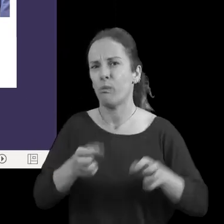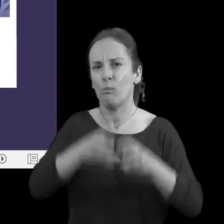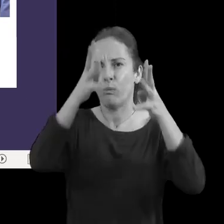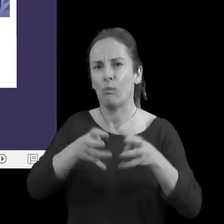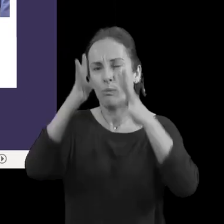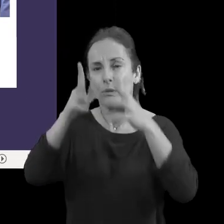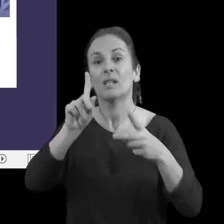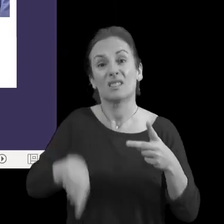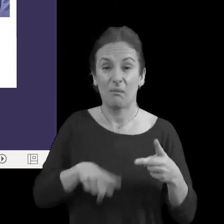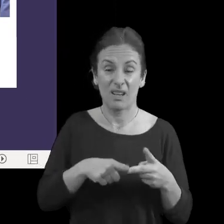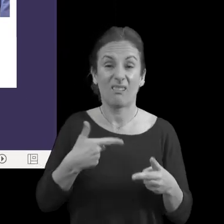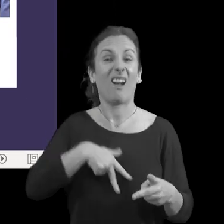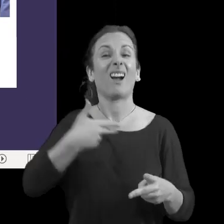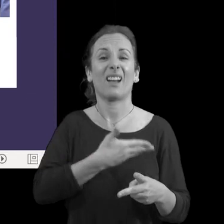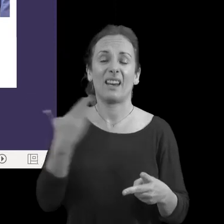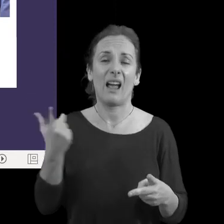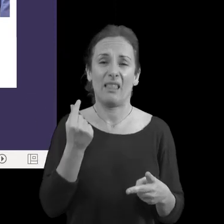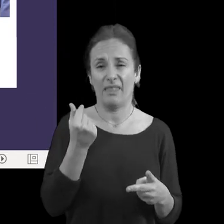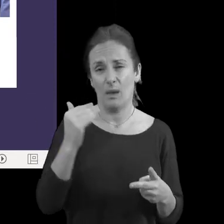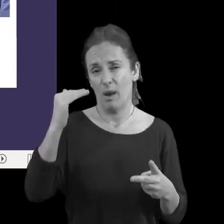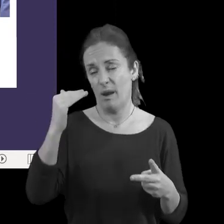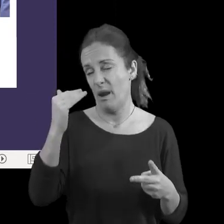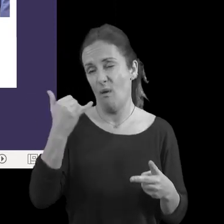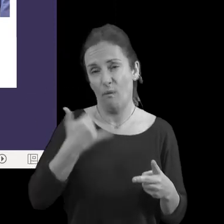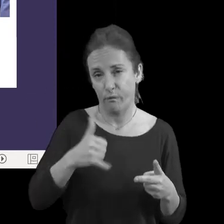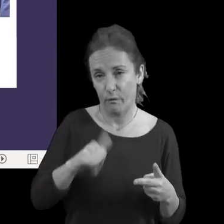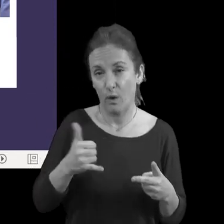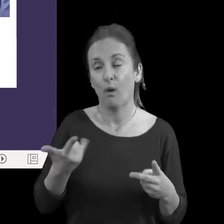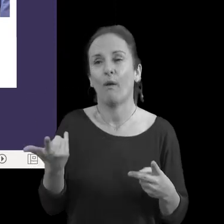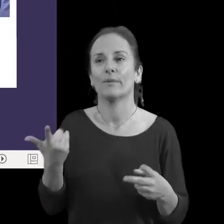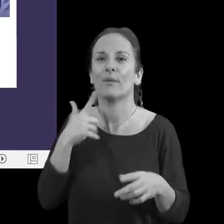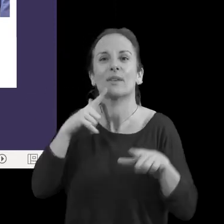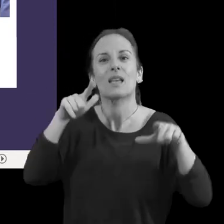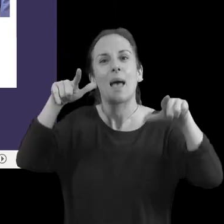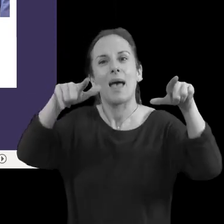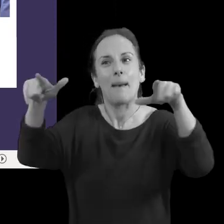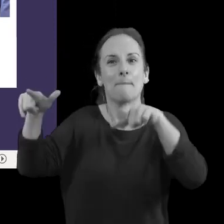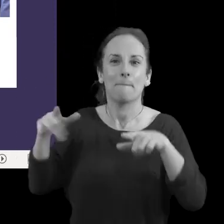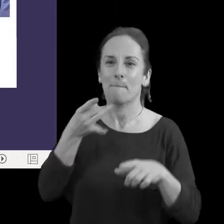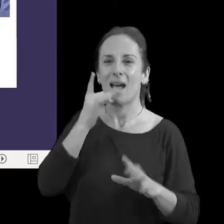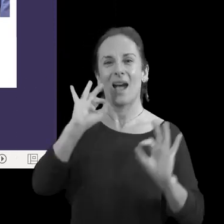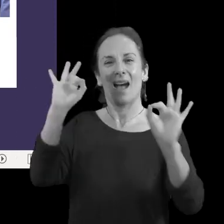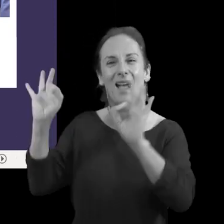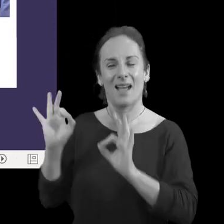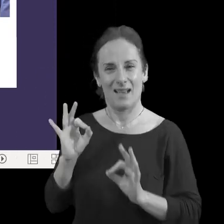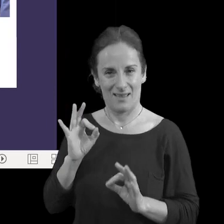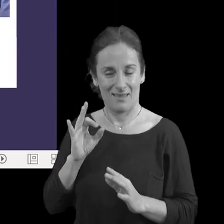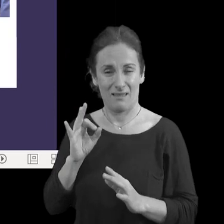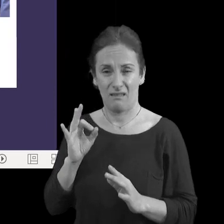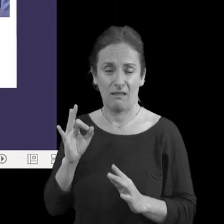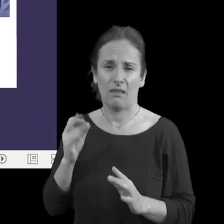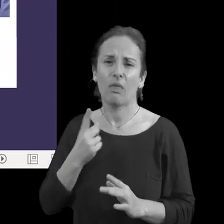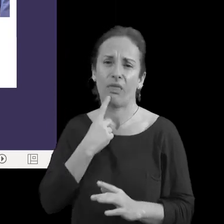menos recursos, ¿no? Cuesta más mantener los espacios de encuentro, pero creo que eso tiene unas implicaciones muy importantes como colectivo y